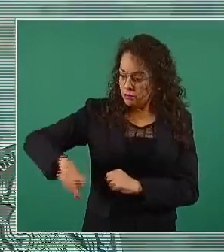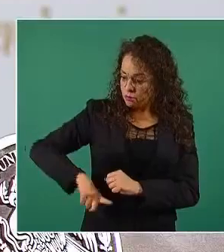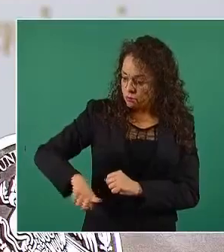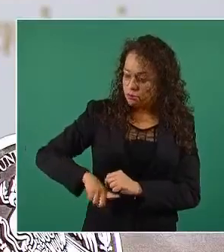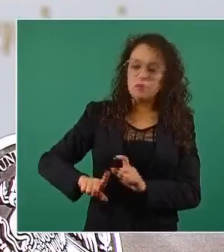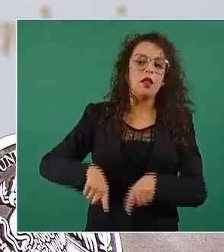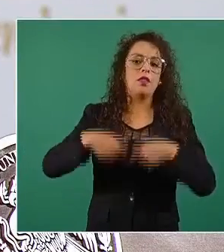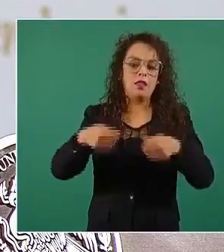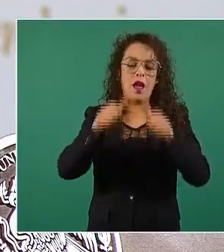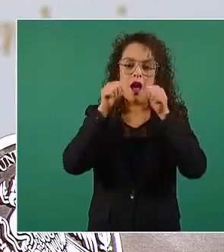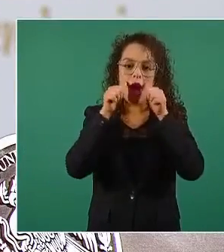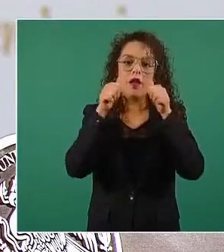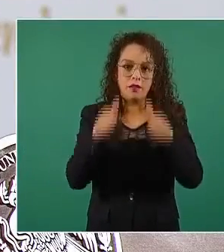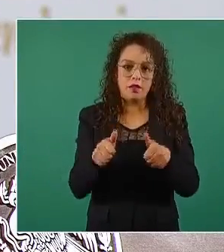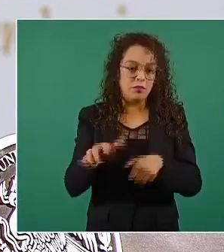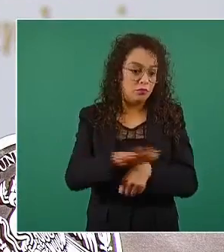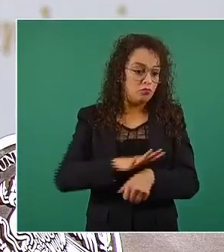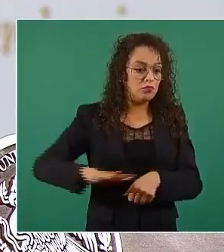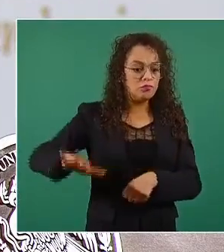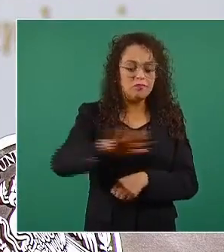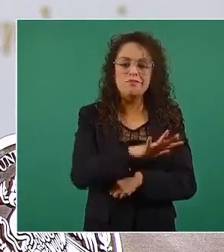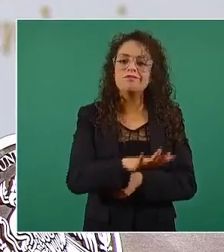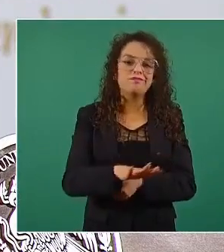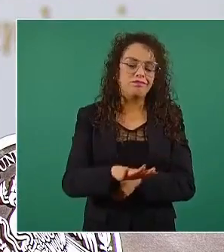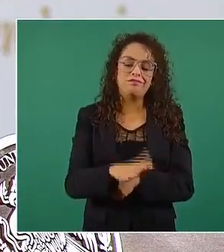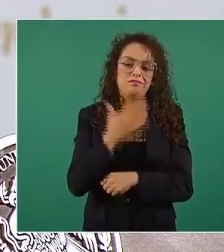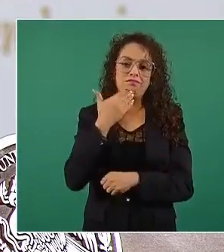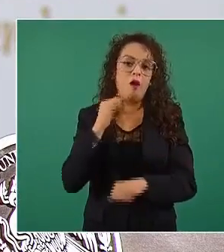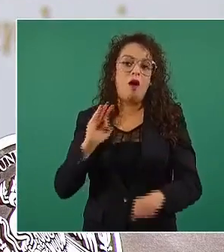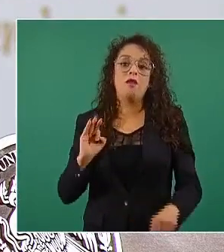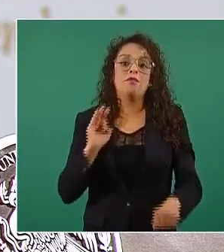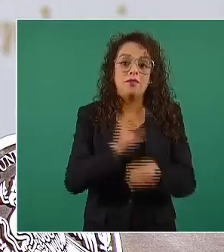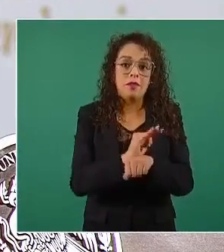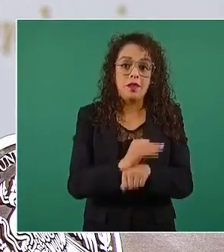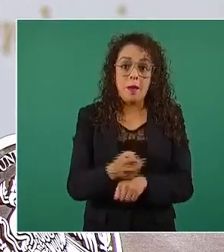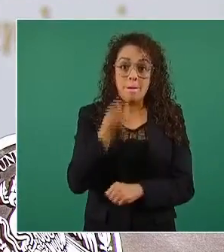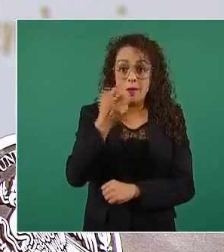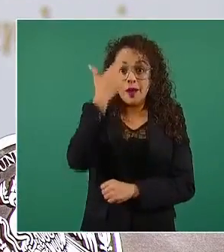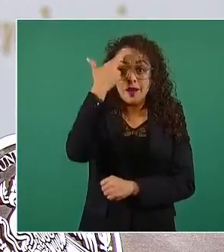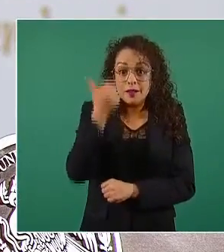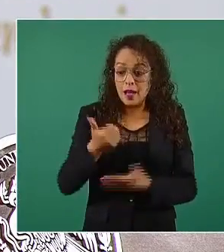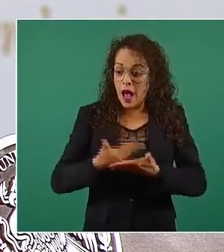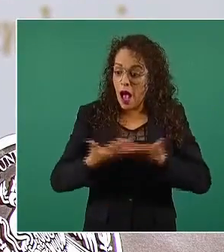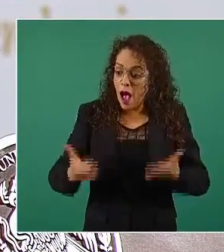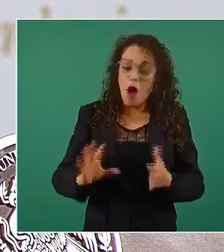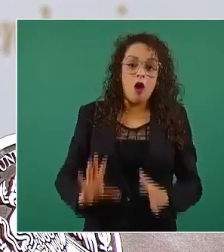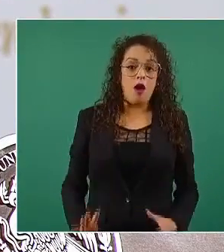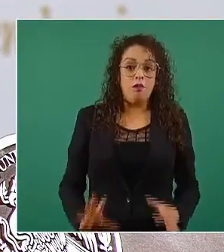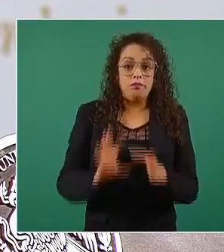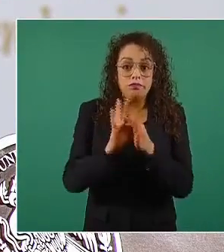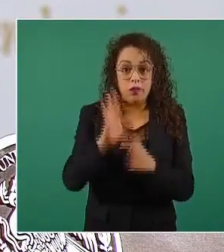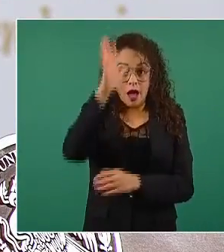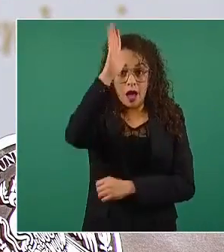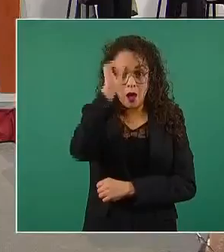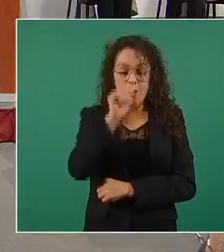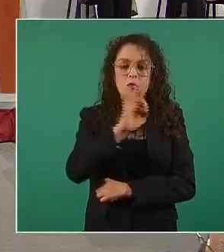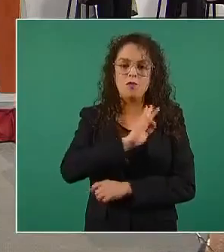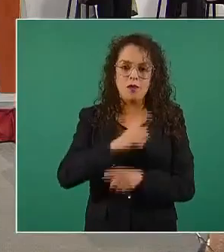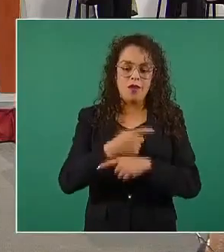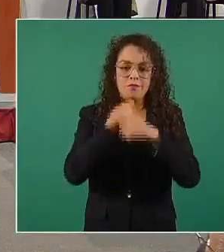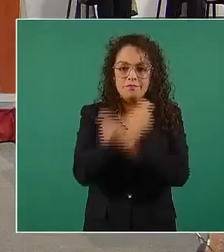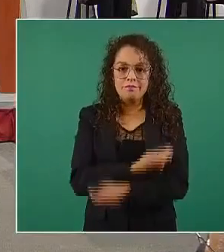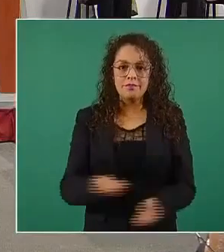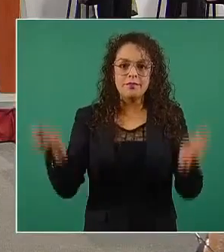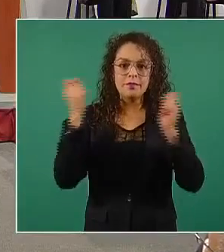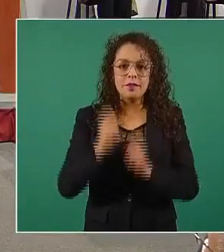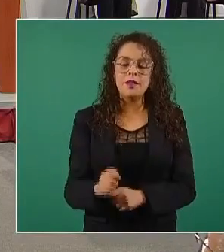a la población más vulnerable y que gracias a esta alianza podrán fortalecer el apoyo que brindan a miles de niños y niñas